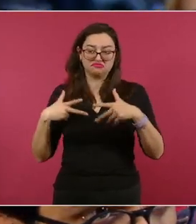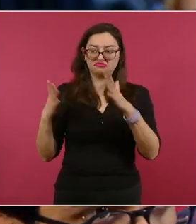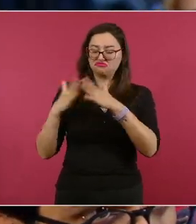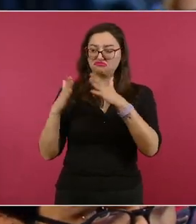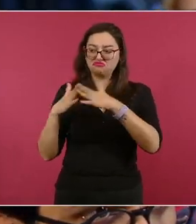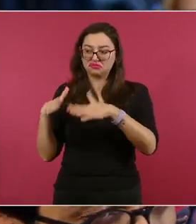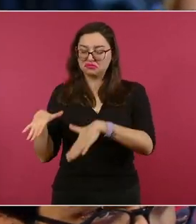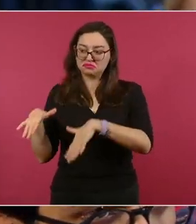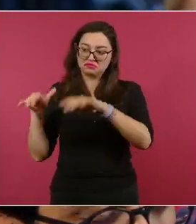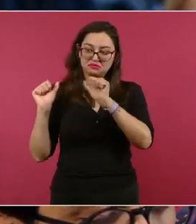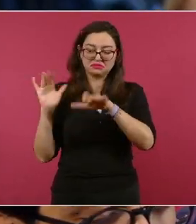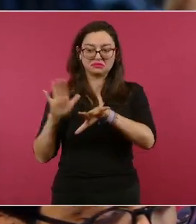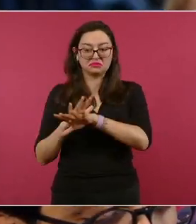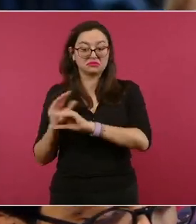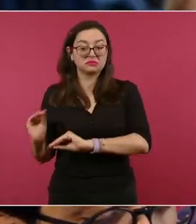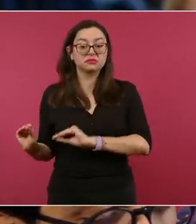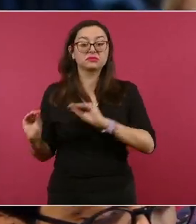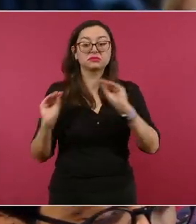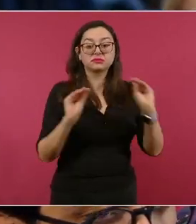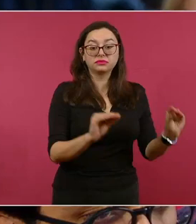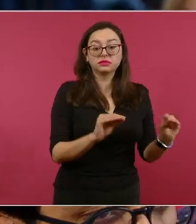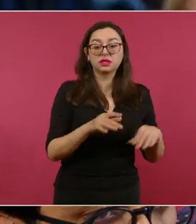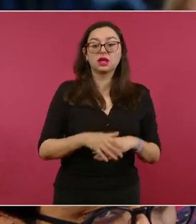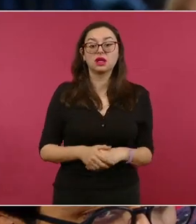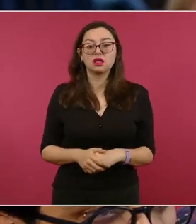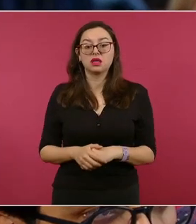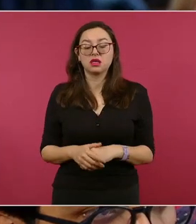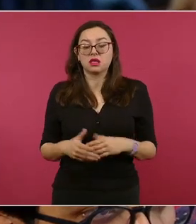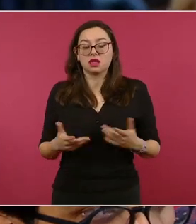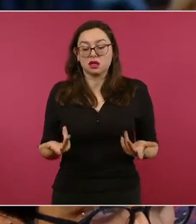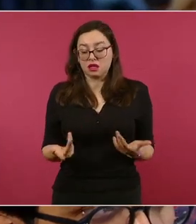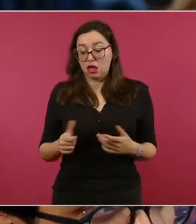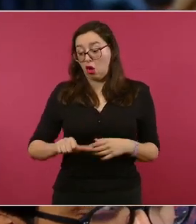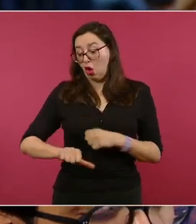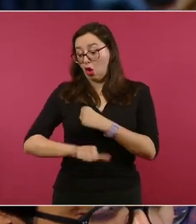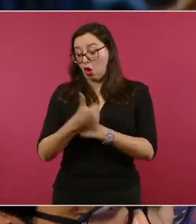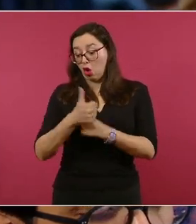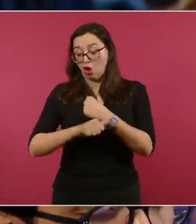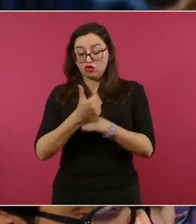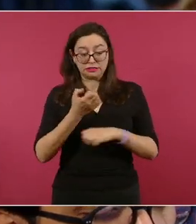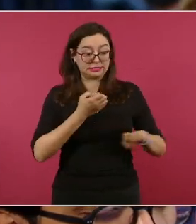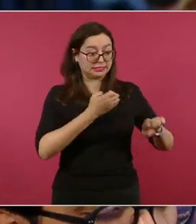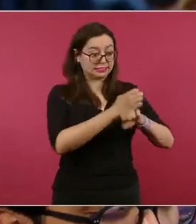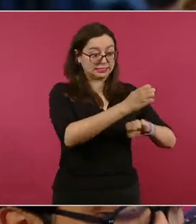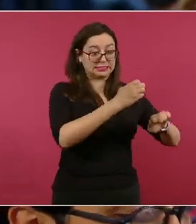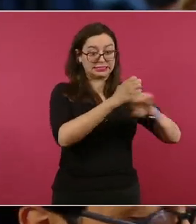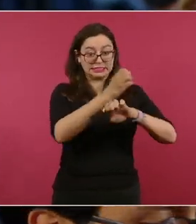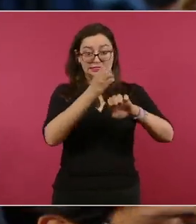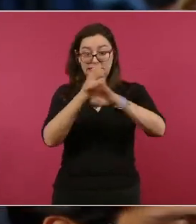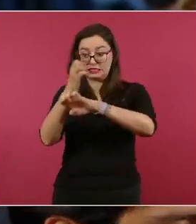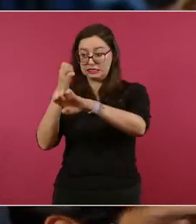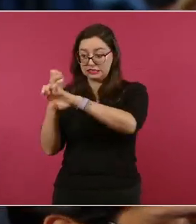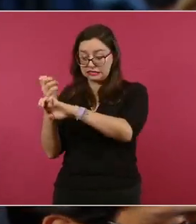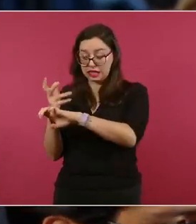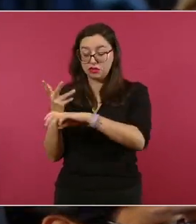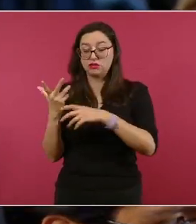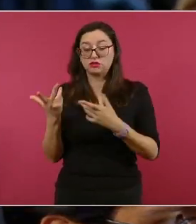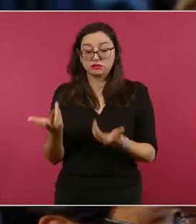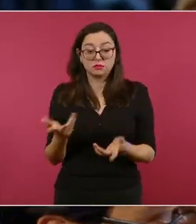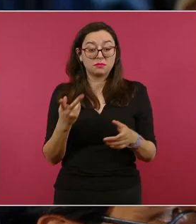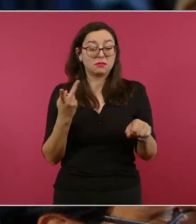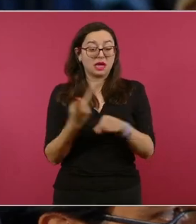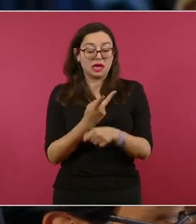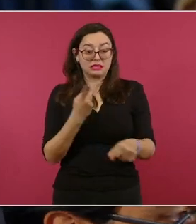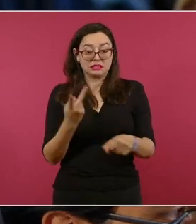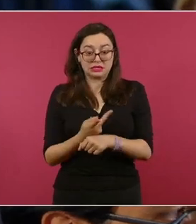lugares de origen. Se han registrado 40 hechos de éxodo en al menos 11 estados del país por una guerra entre dos cárteles que son pues